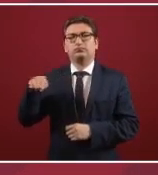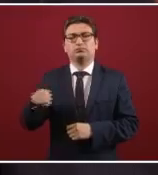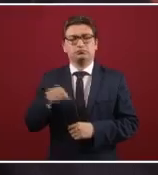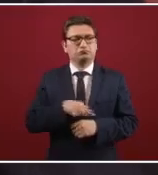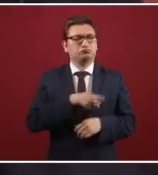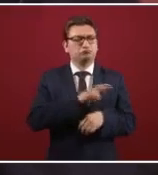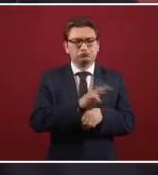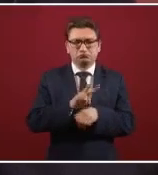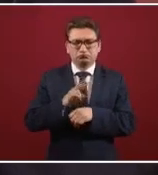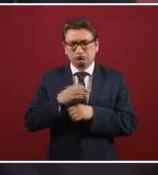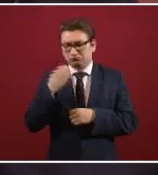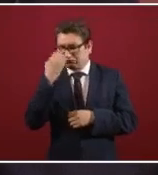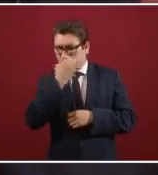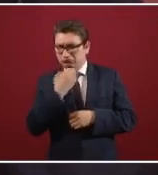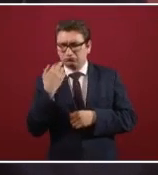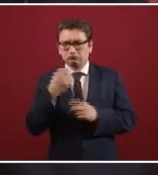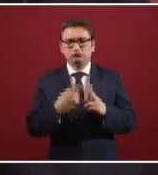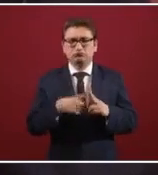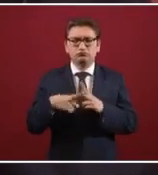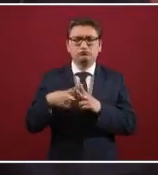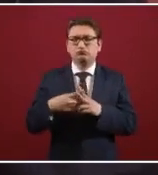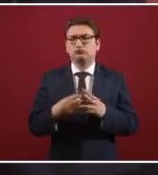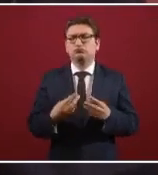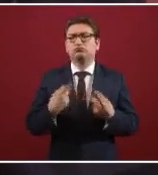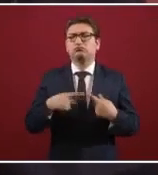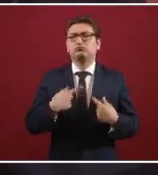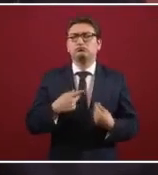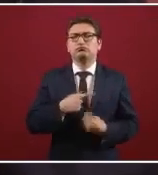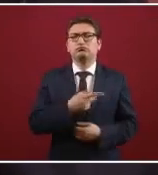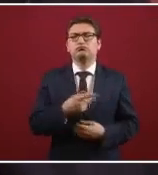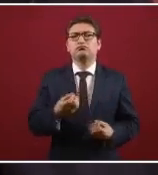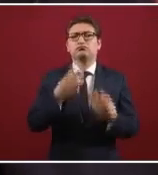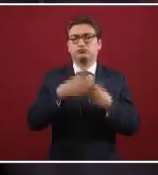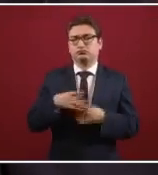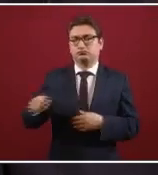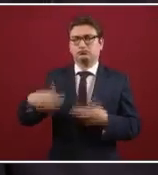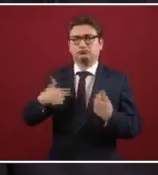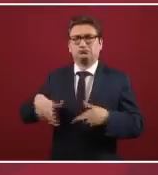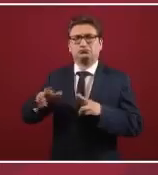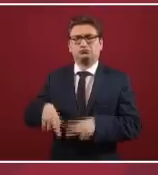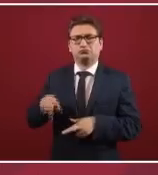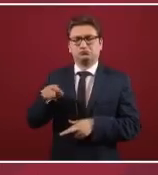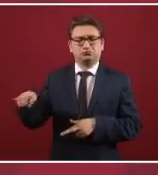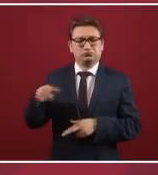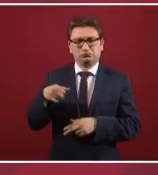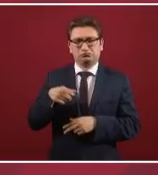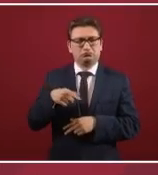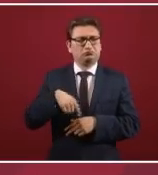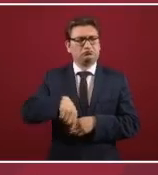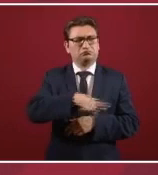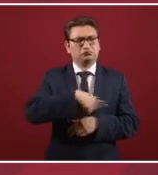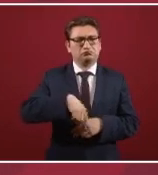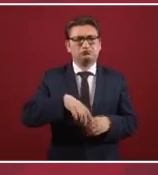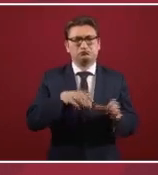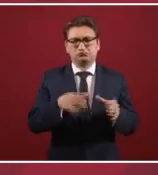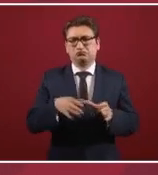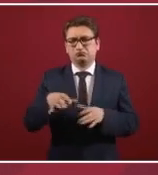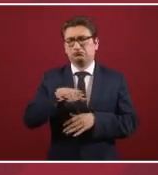la pobreza en donde los representantes no conocen